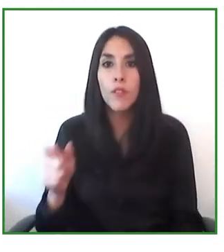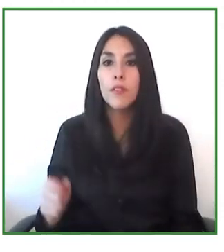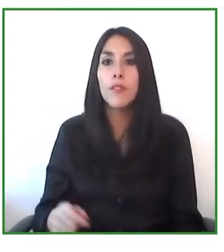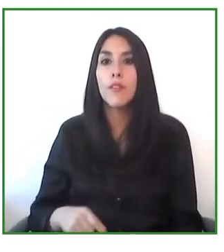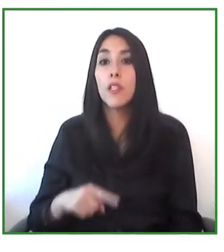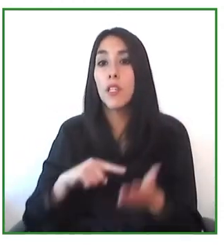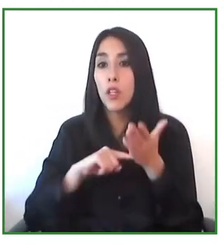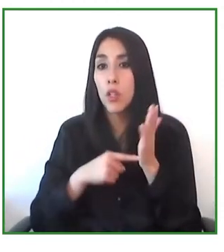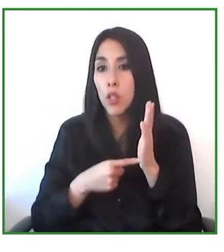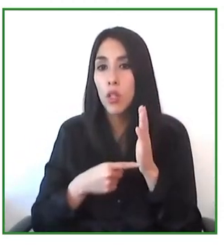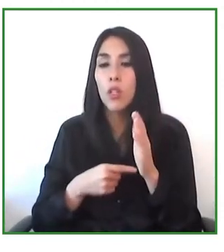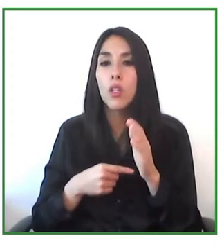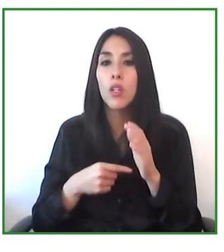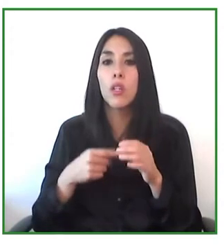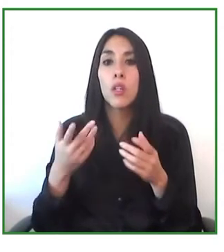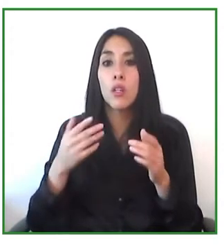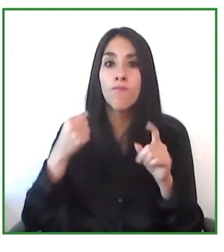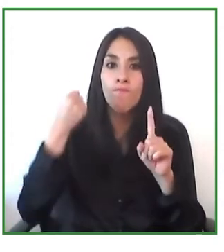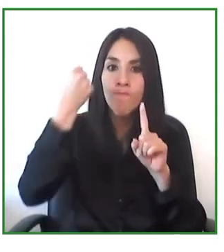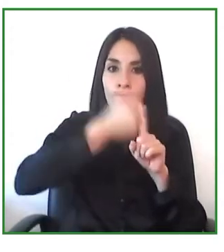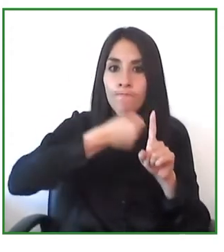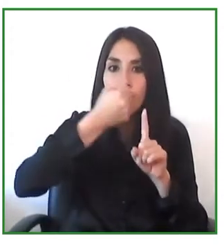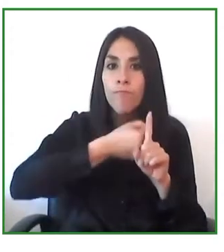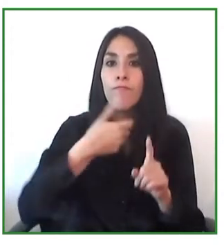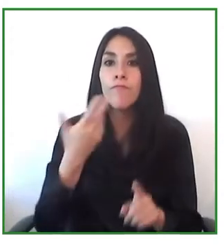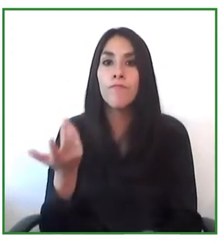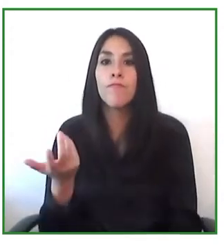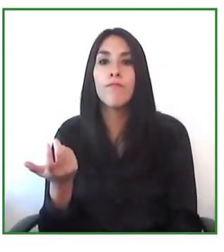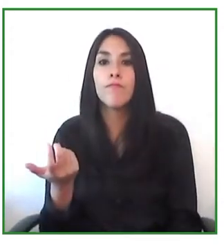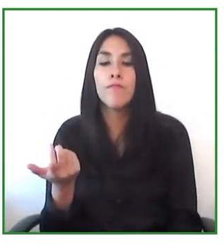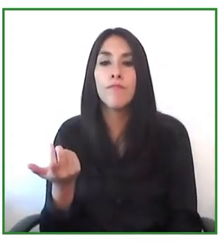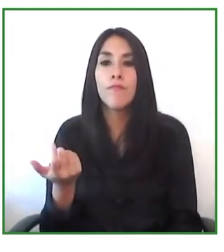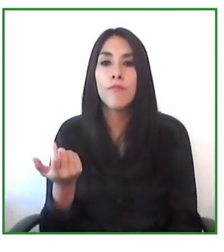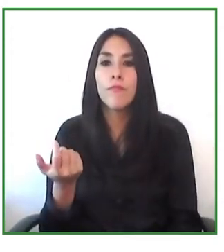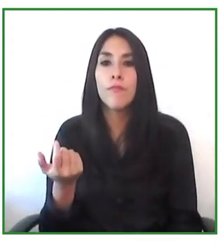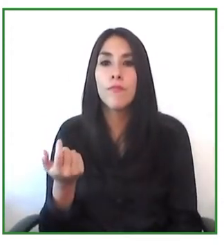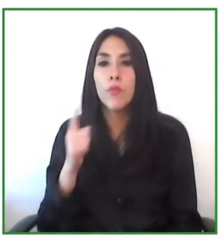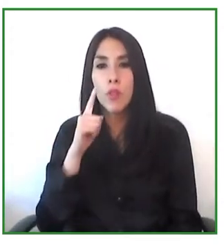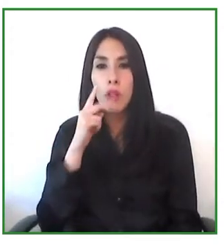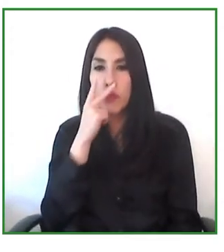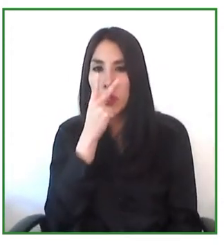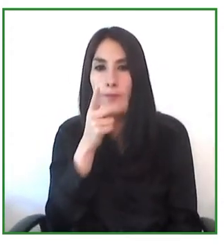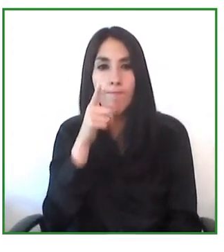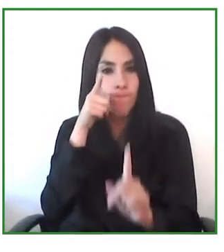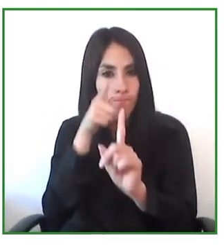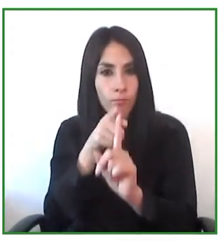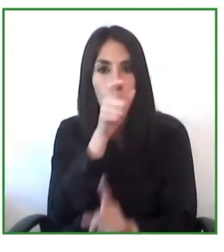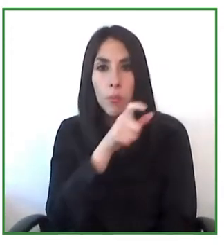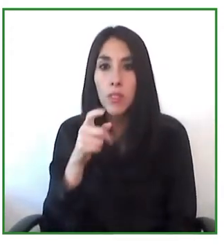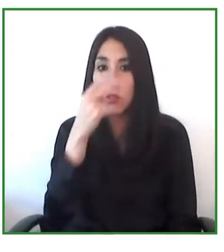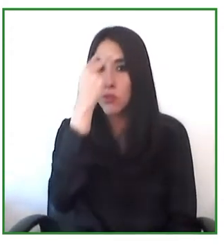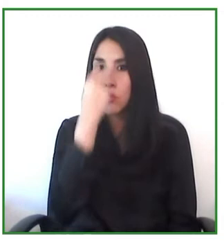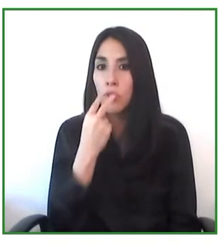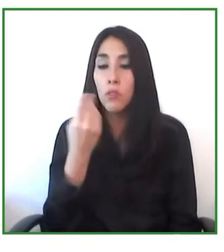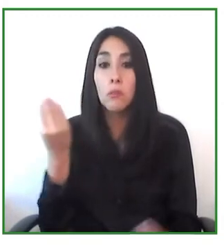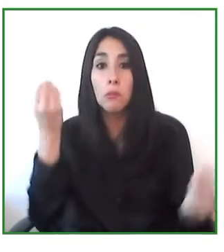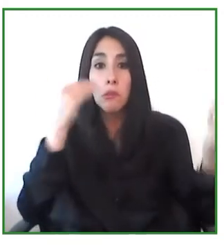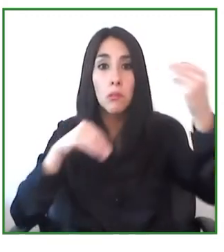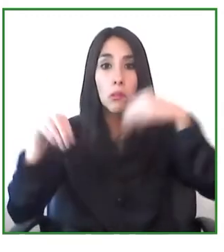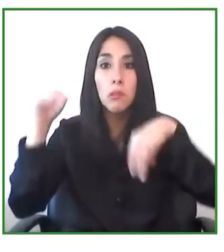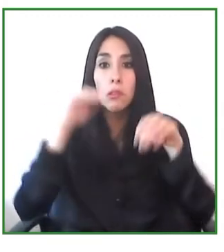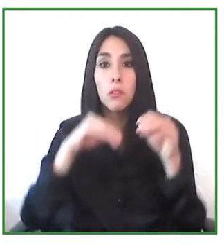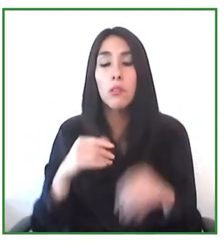trabajar para, obviamente, dotarlo de más características que beneficien a este colectivo y de,